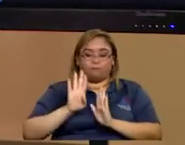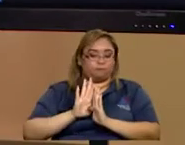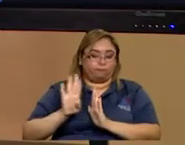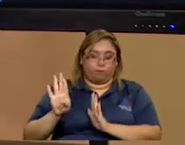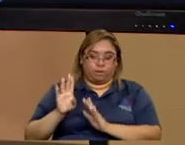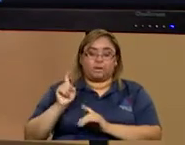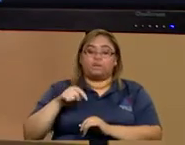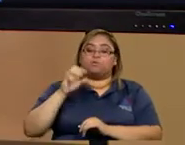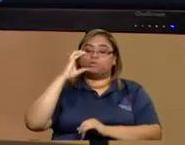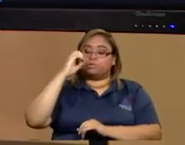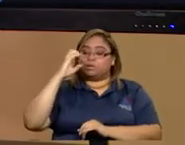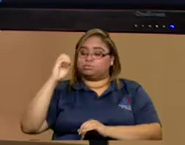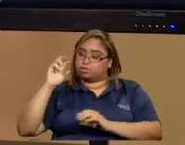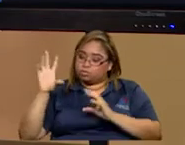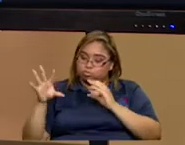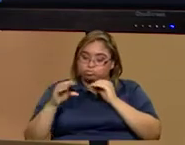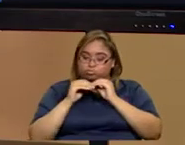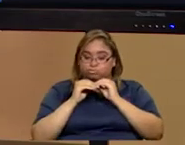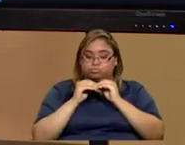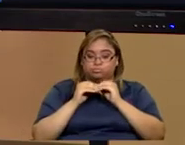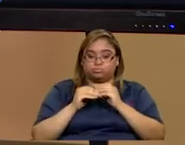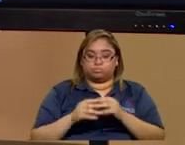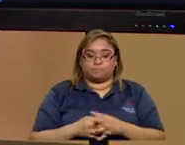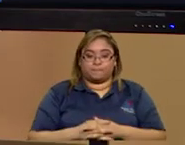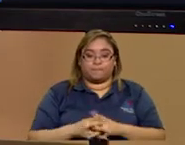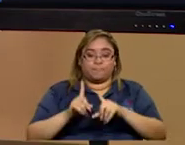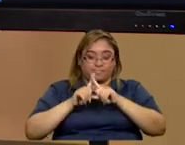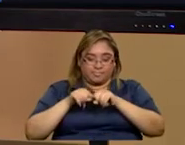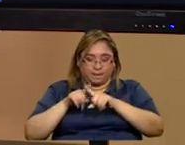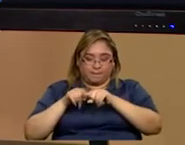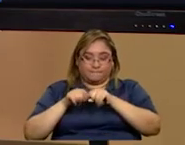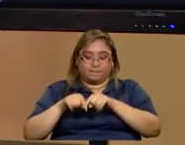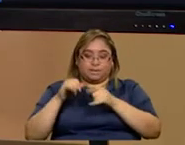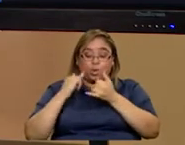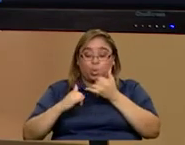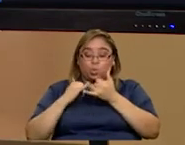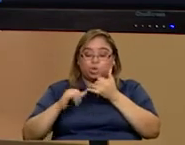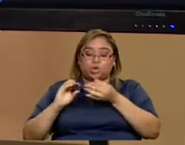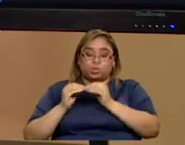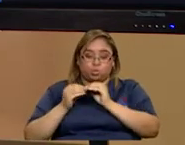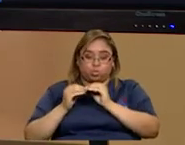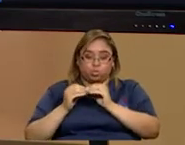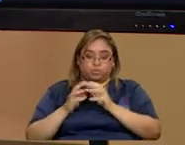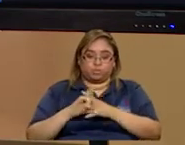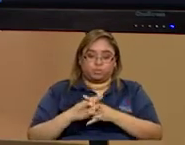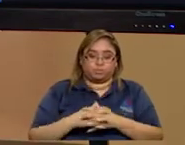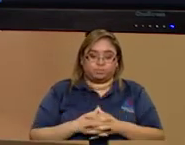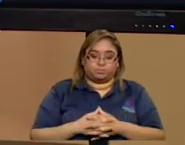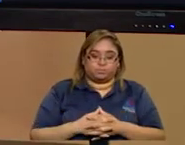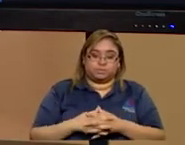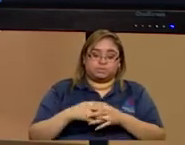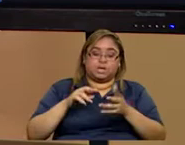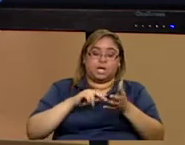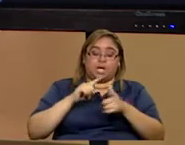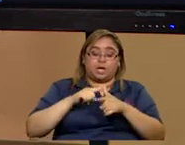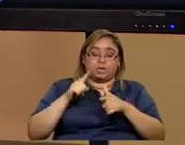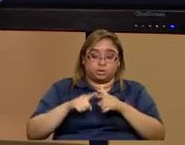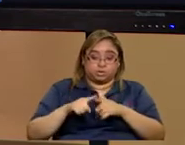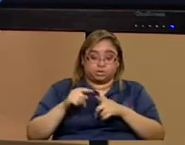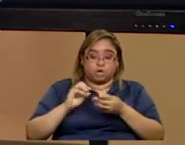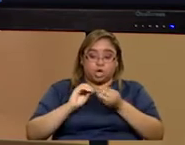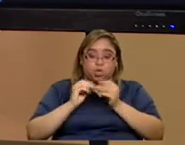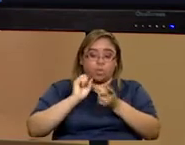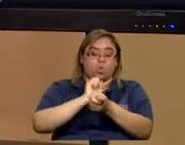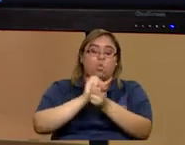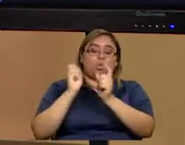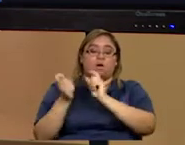2 ceros. ¿Ok? Si le agregamos 2 ceros, quedaría en 33.000. ¿Ok?